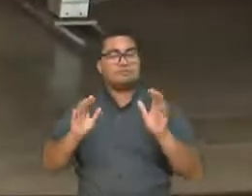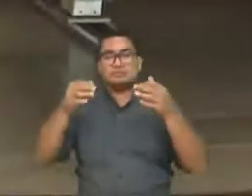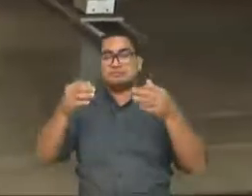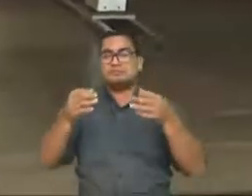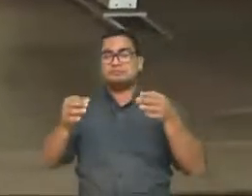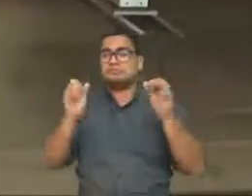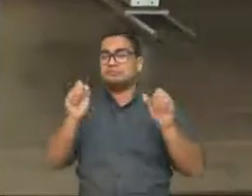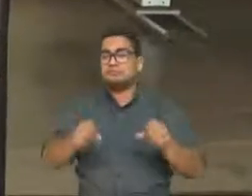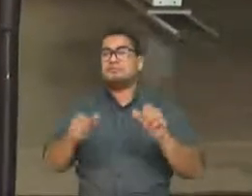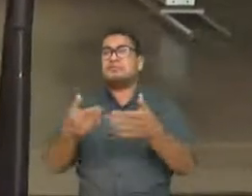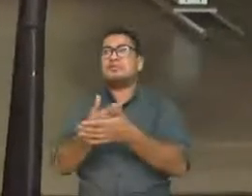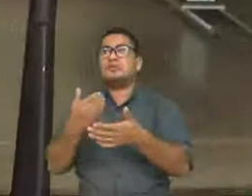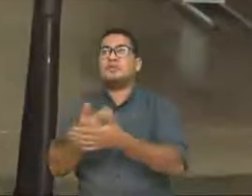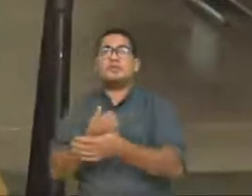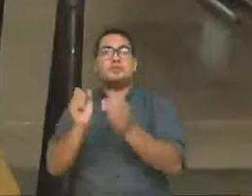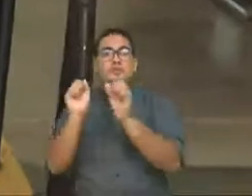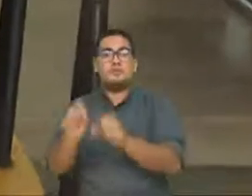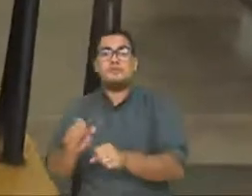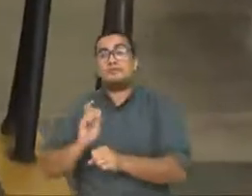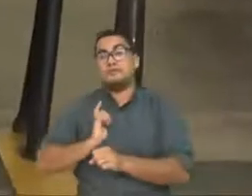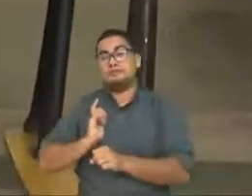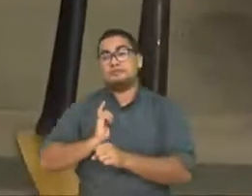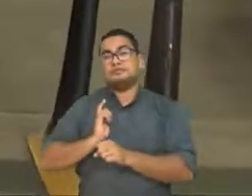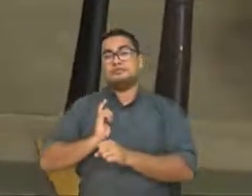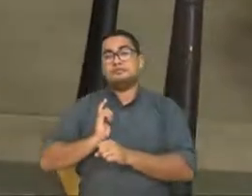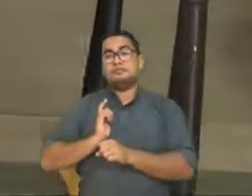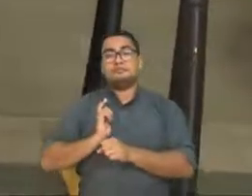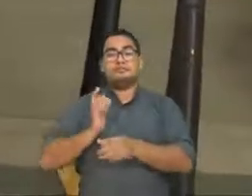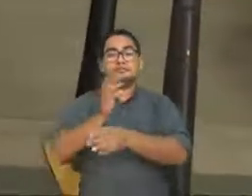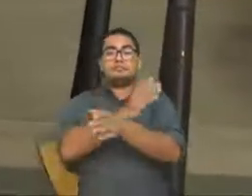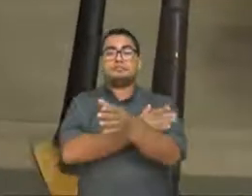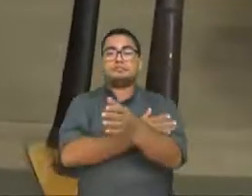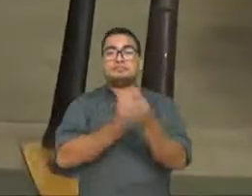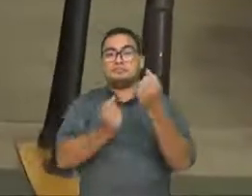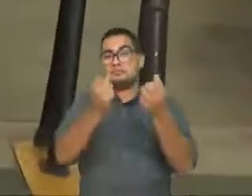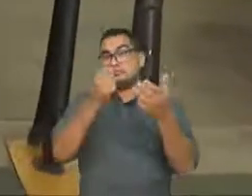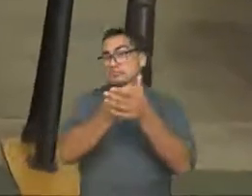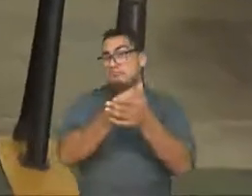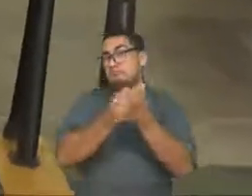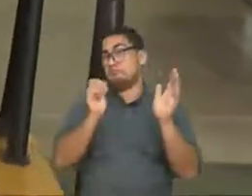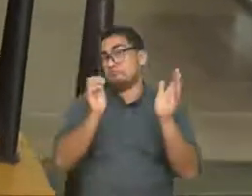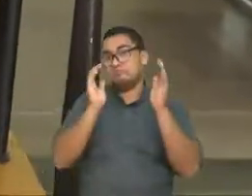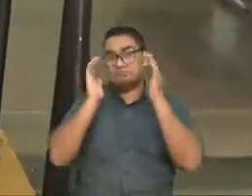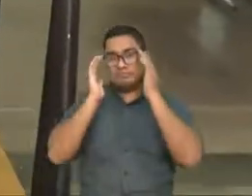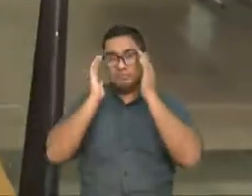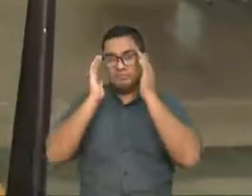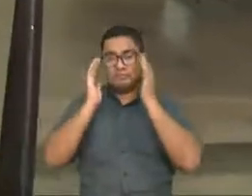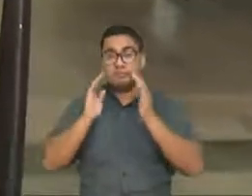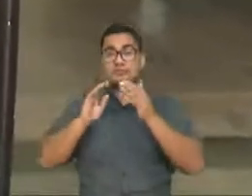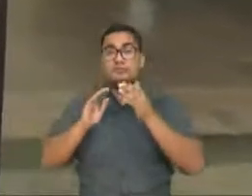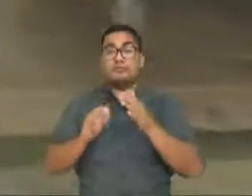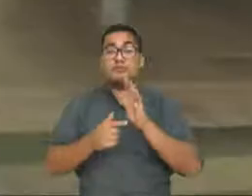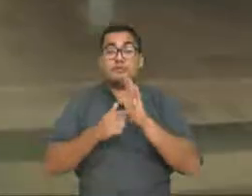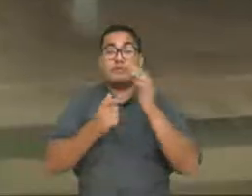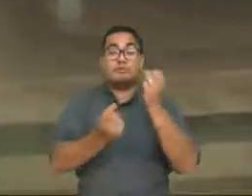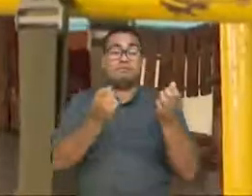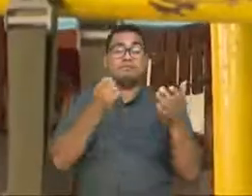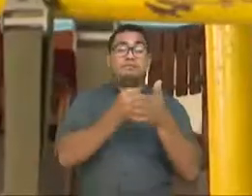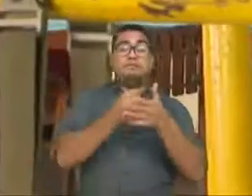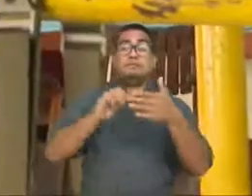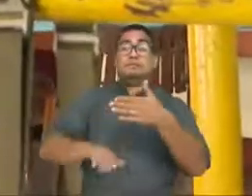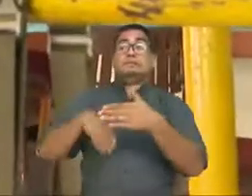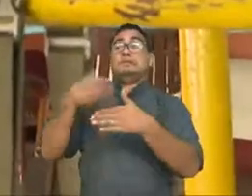a la condición nueva que pueda tener a causa del accidente de tránsito. A la secuela que le puede quedar después de un accidente de